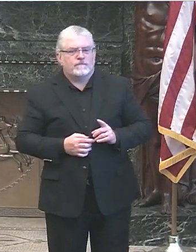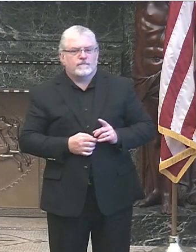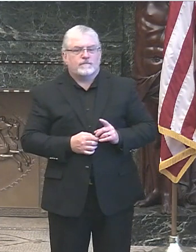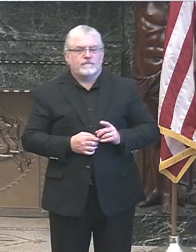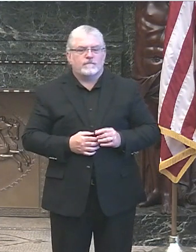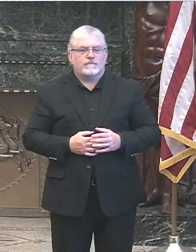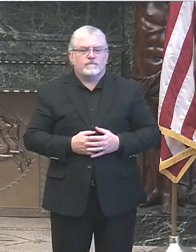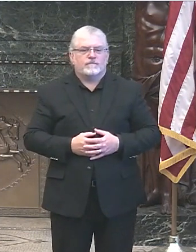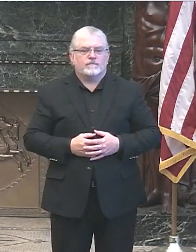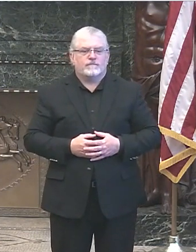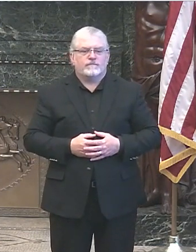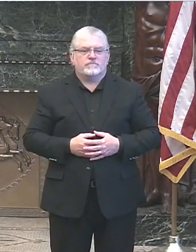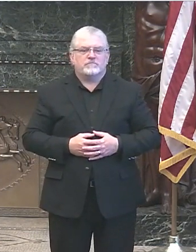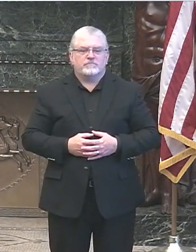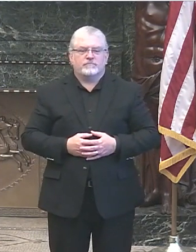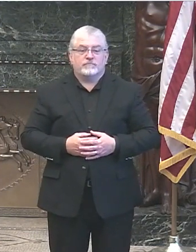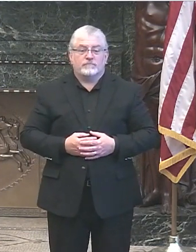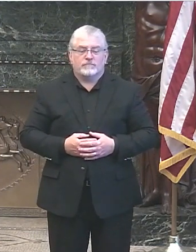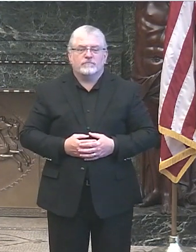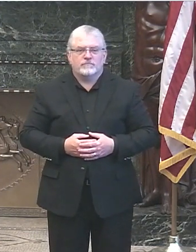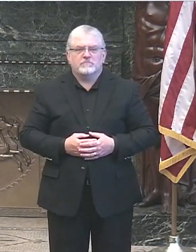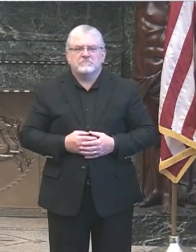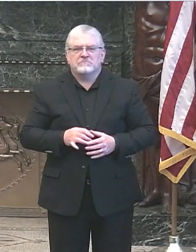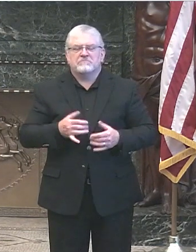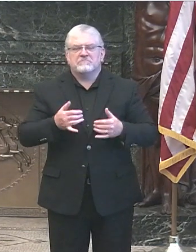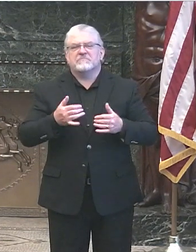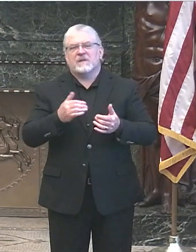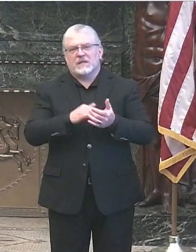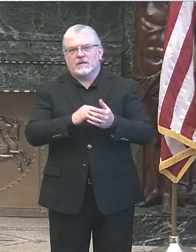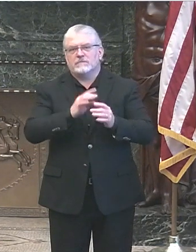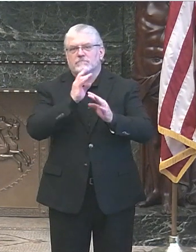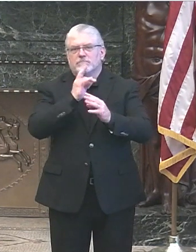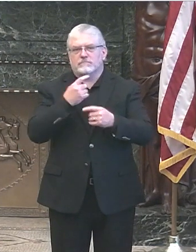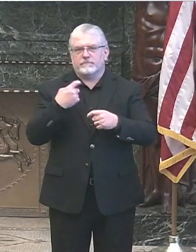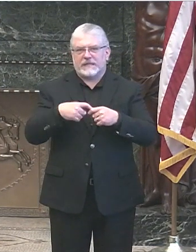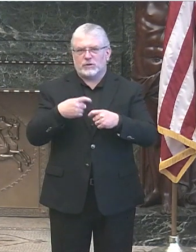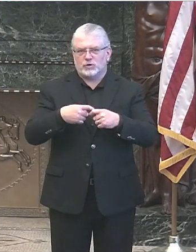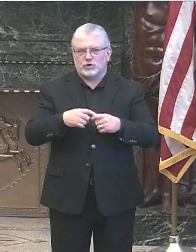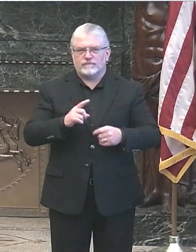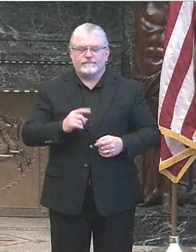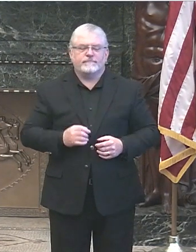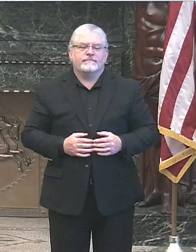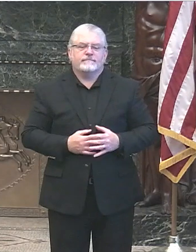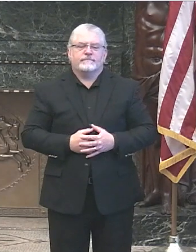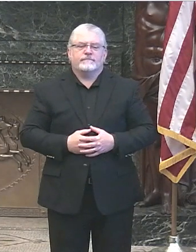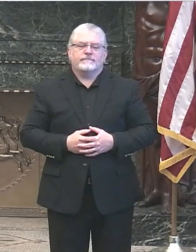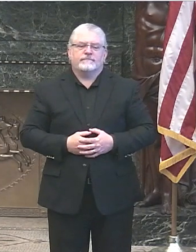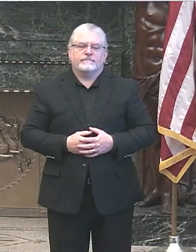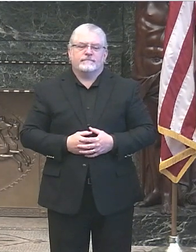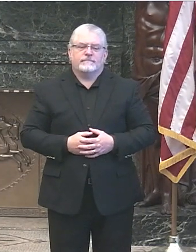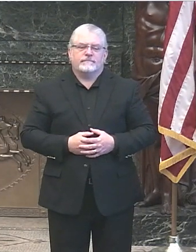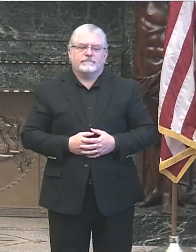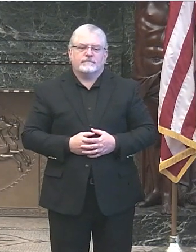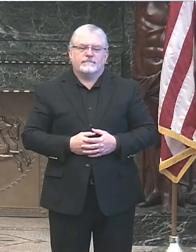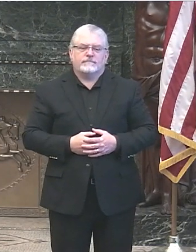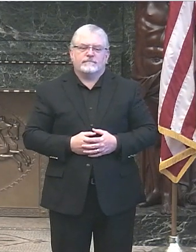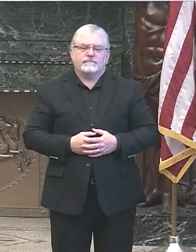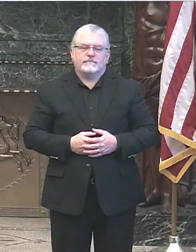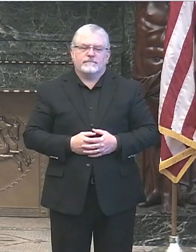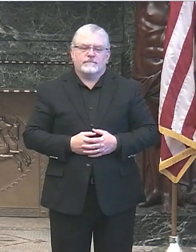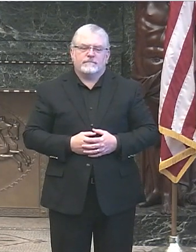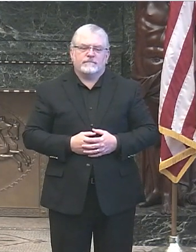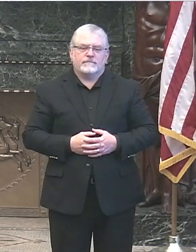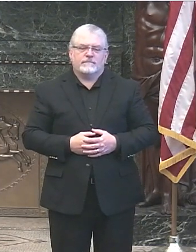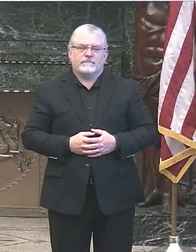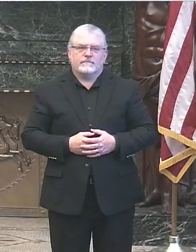a la disminución del número de casos no significa de que el virus no esté presente todavía en nuestras comunidades y que se den la